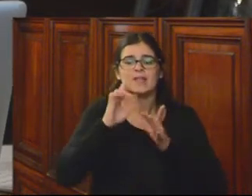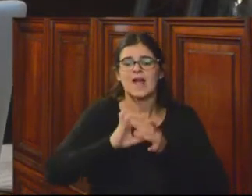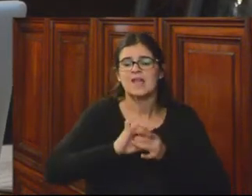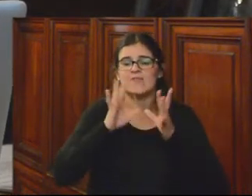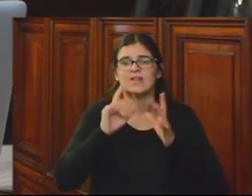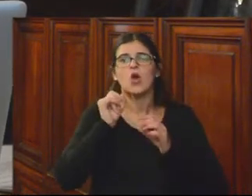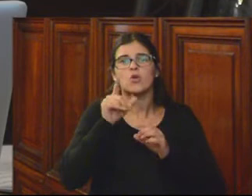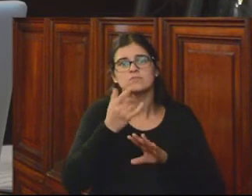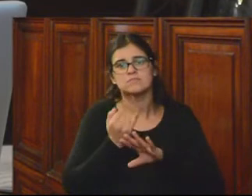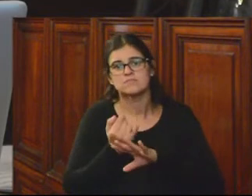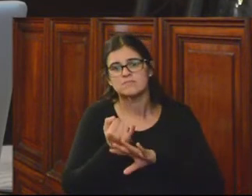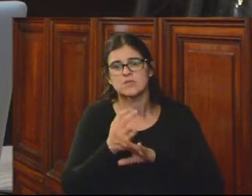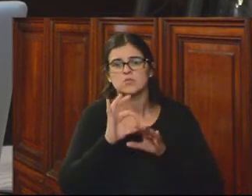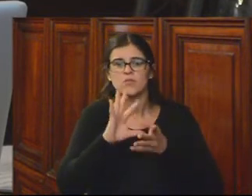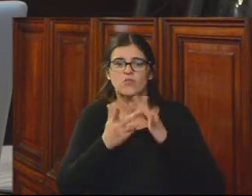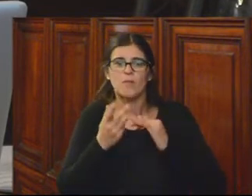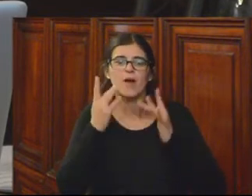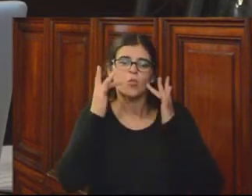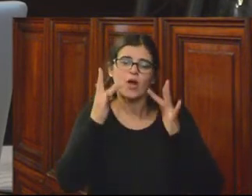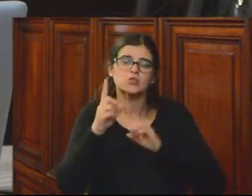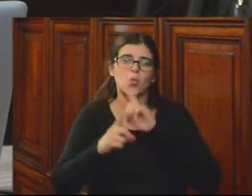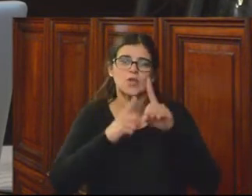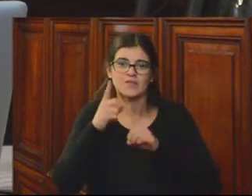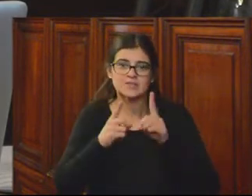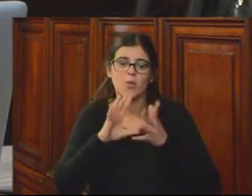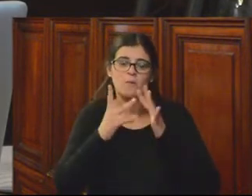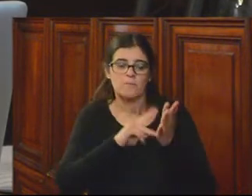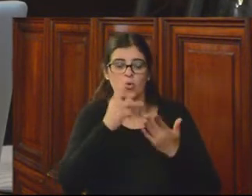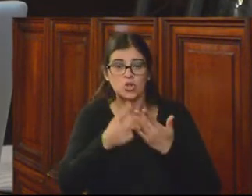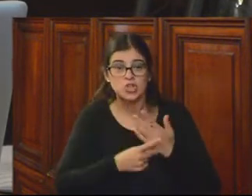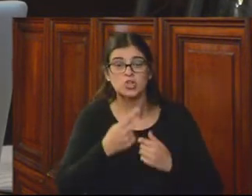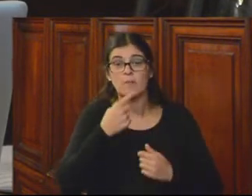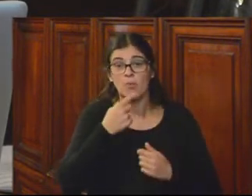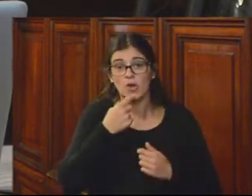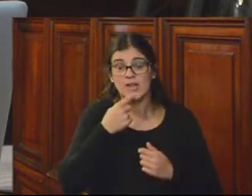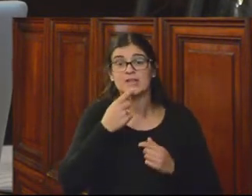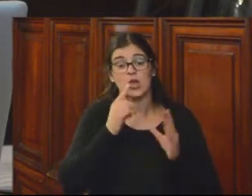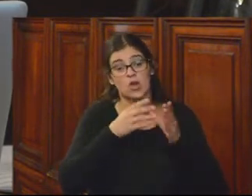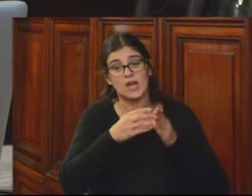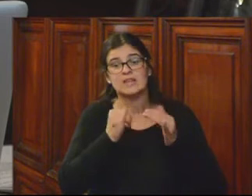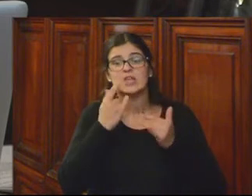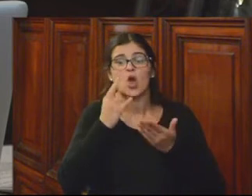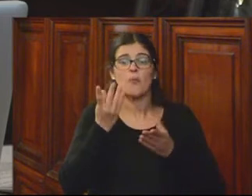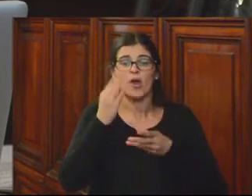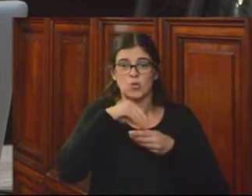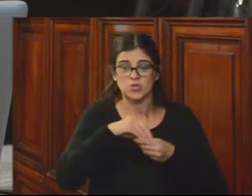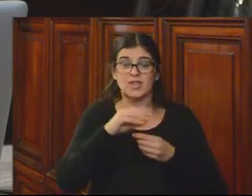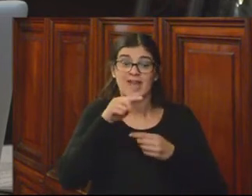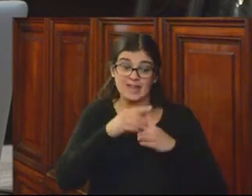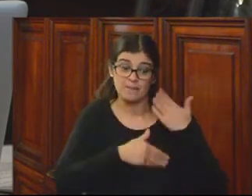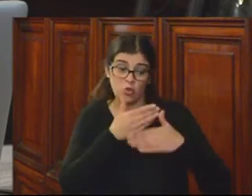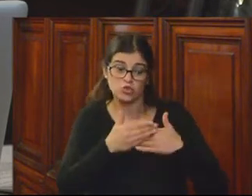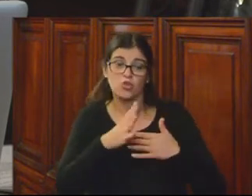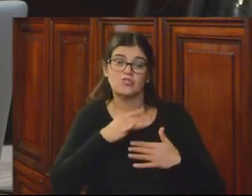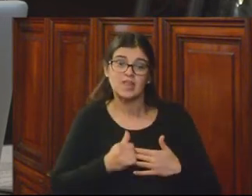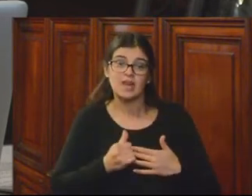académica con el objeto de someter la educación universitaria a un proyecto político sectario y excluyente. Este proceso tiene